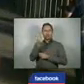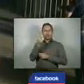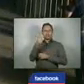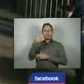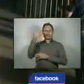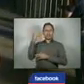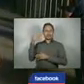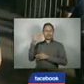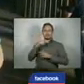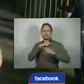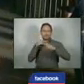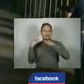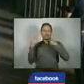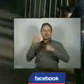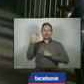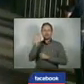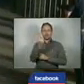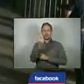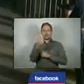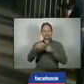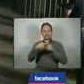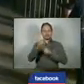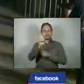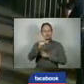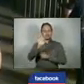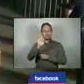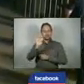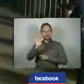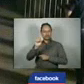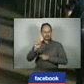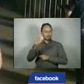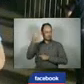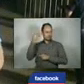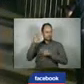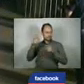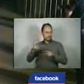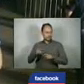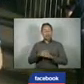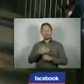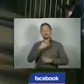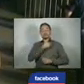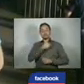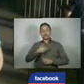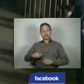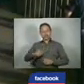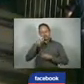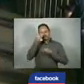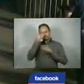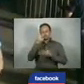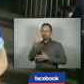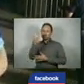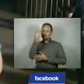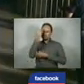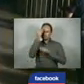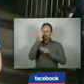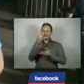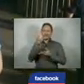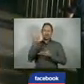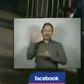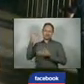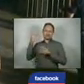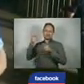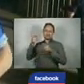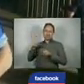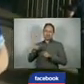ocurrió un 11 de diciembre de 1981. El presidente brindó un importante mensaje sobre este hecho que